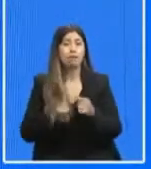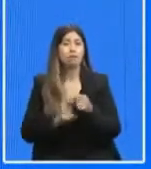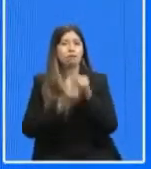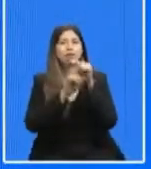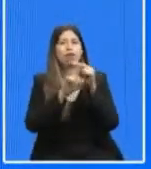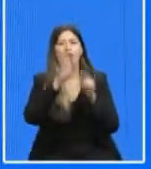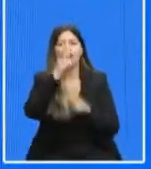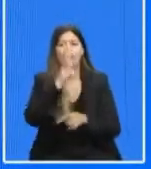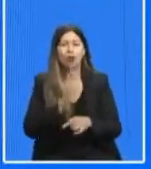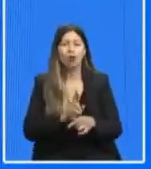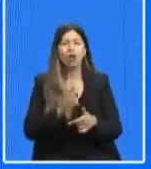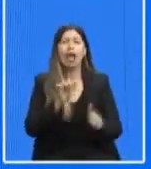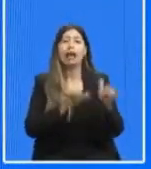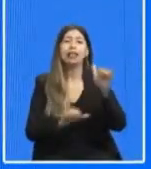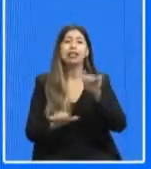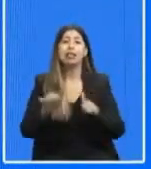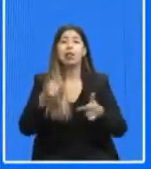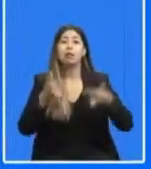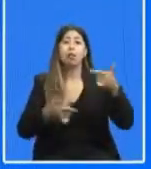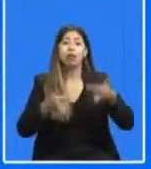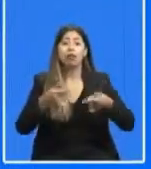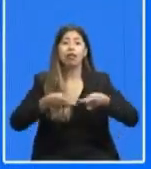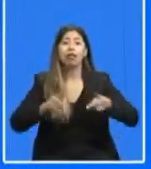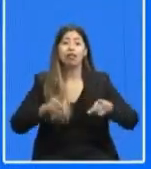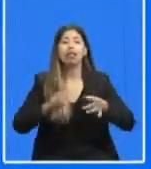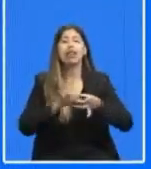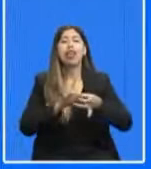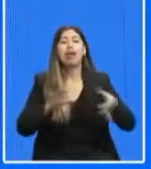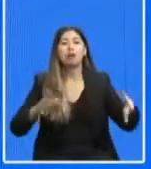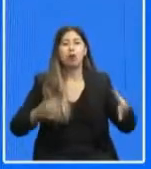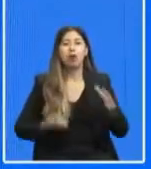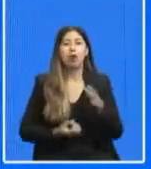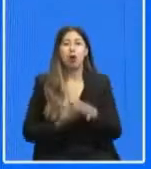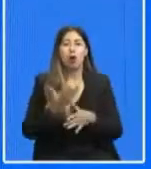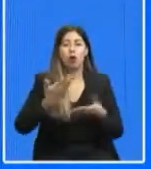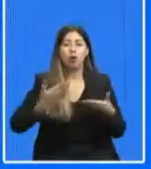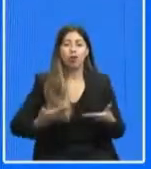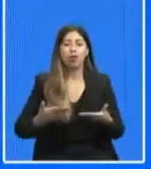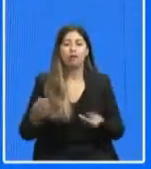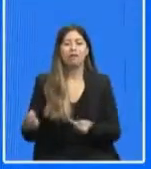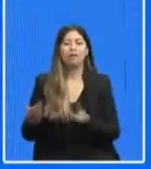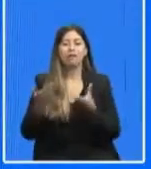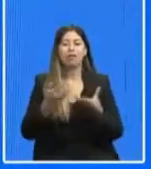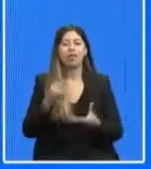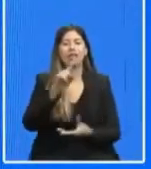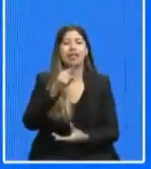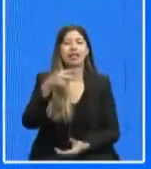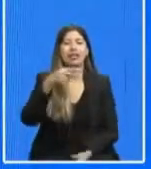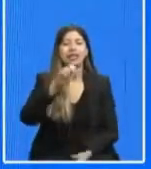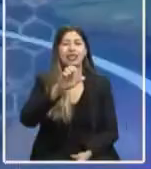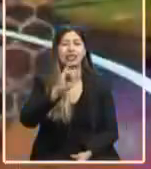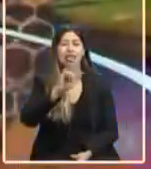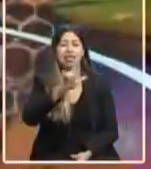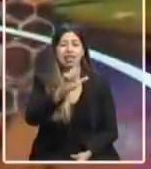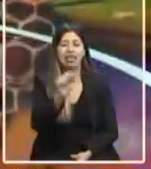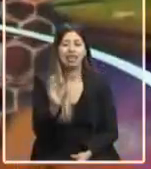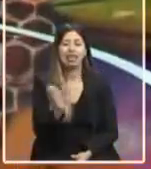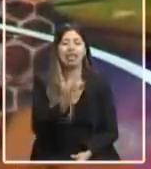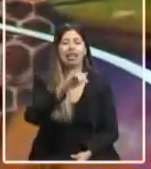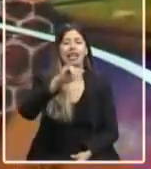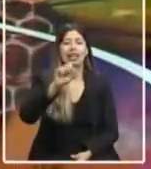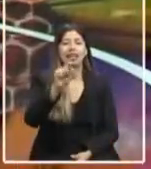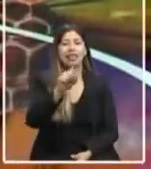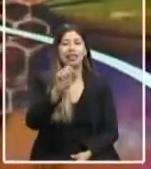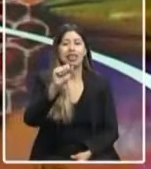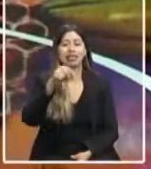en el derecho, la política y las democracias modernas. Damos la bienvenida a Sheila Yazanov, profesora de Estudios de